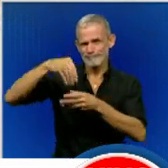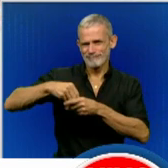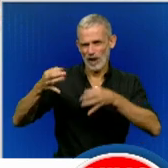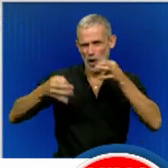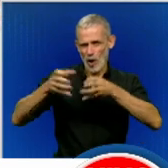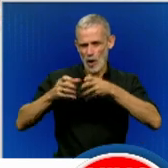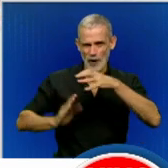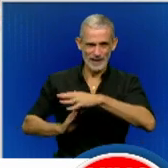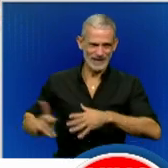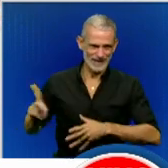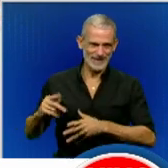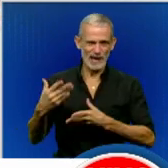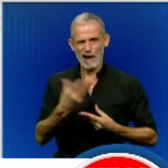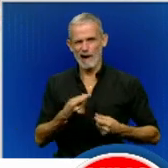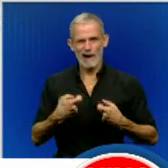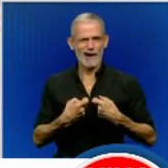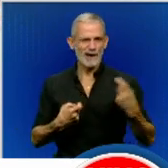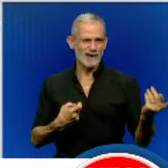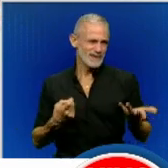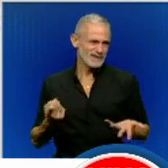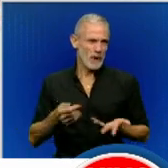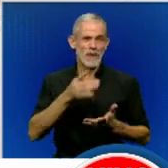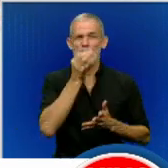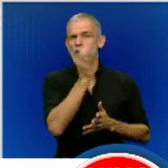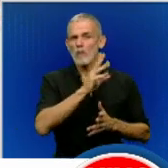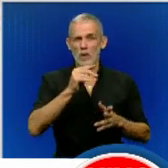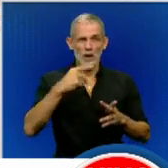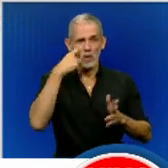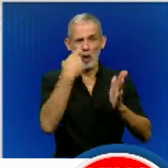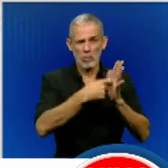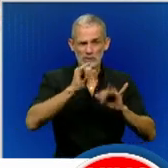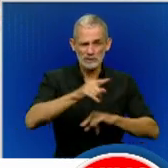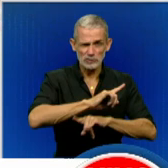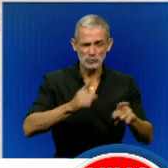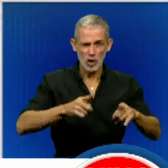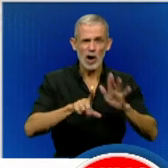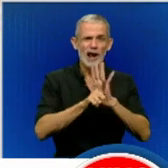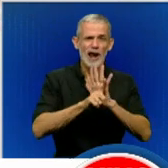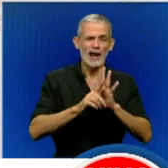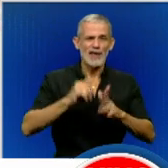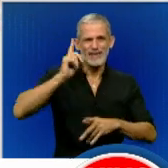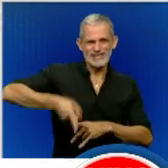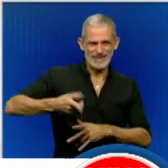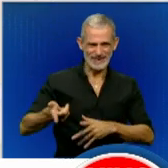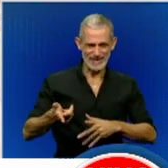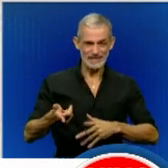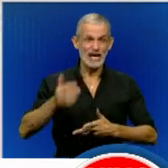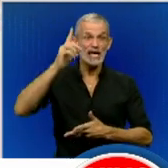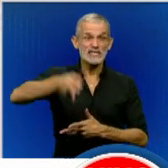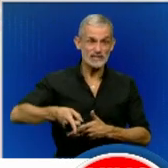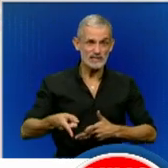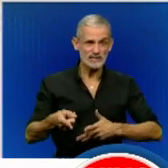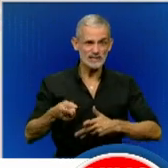de la corte suprema para esa discrecionalidad en el cumplimiento o no la sentencia sentencia que por